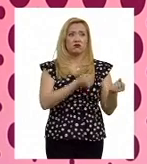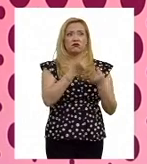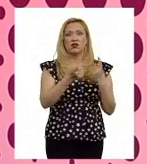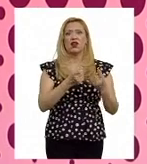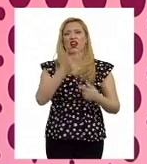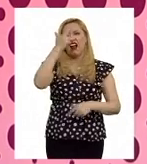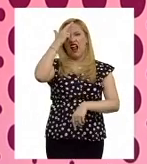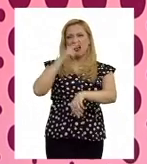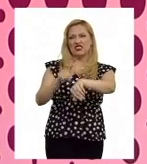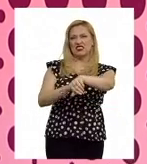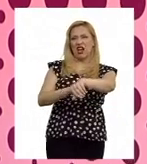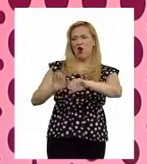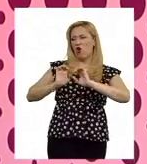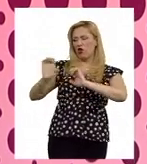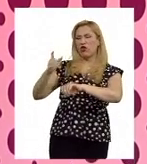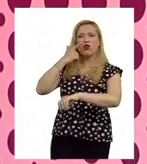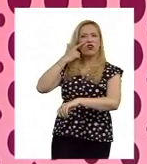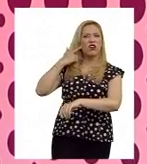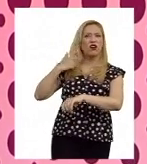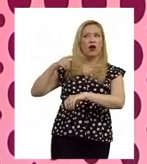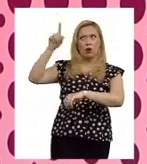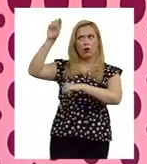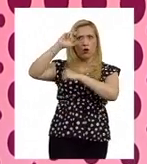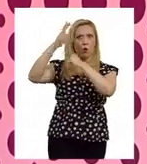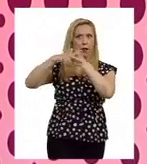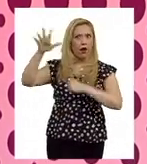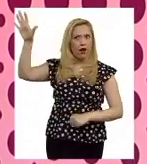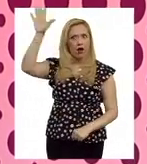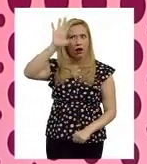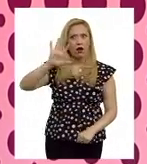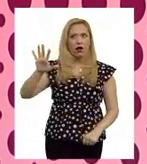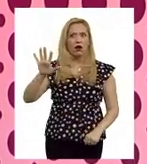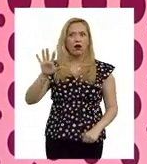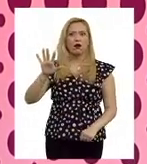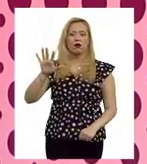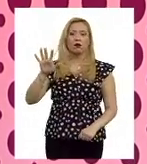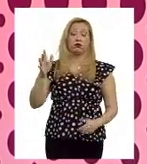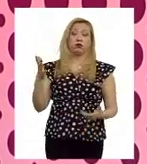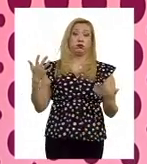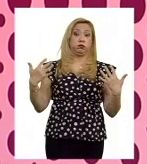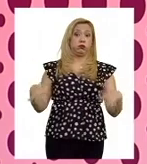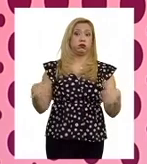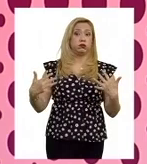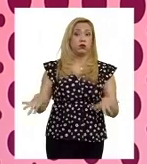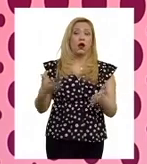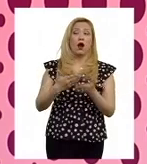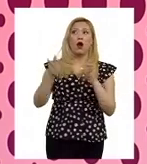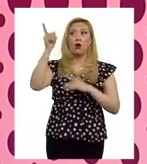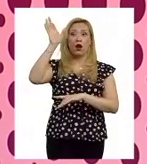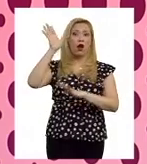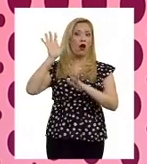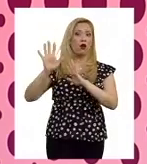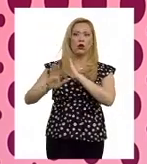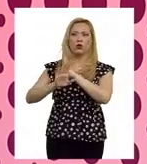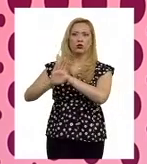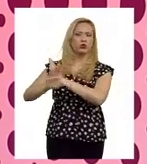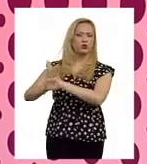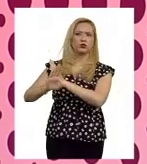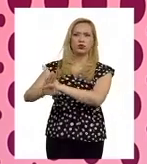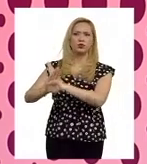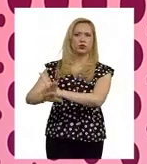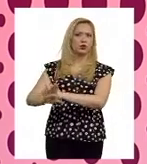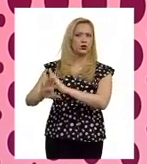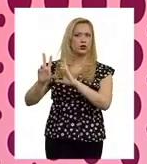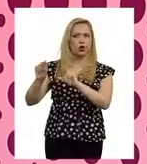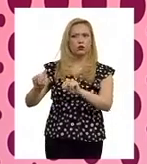racistas, grupos neofascistas, lo hemos visto en Europa, con sus agendas, por sus razones políticas, lo van a aprovechar y ahí